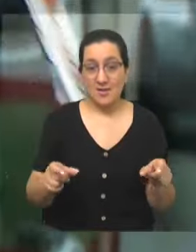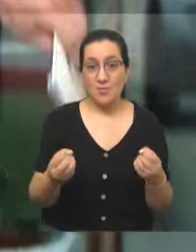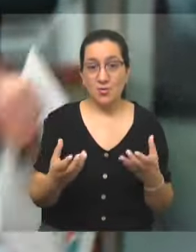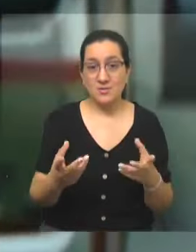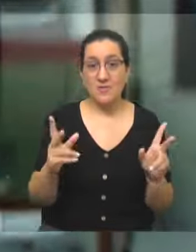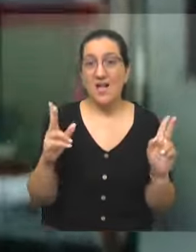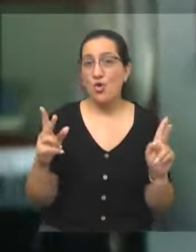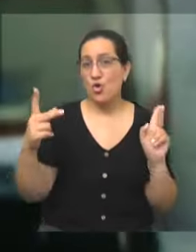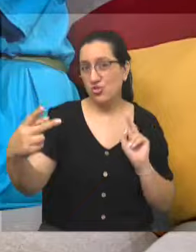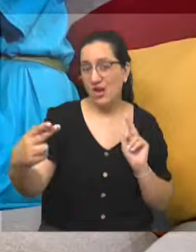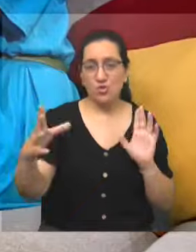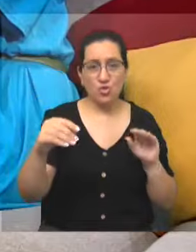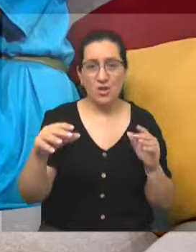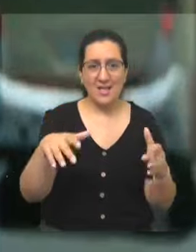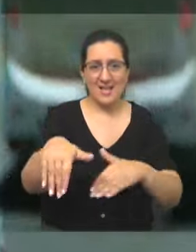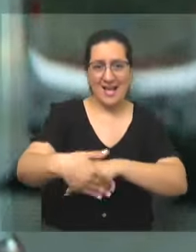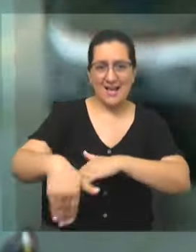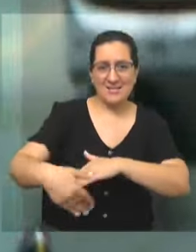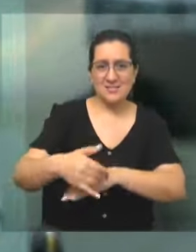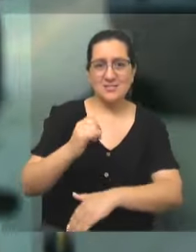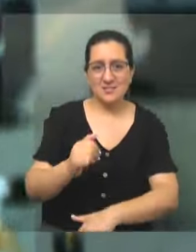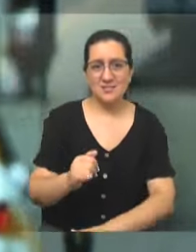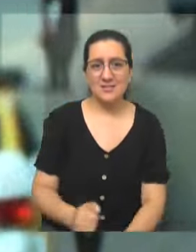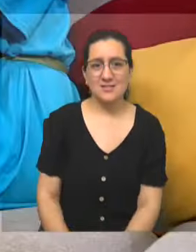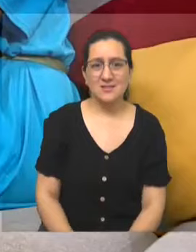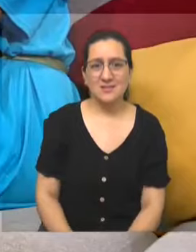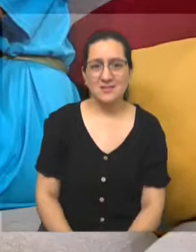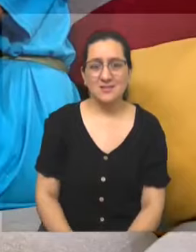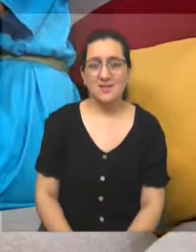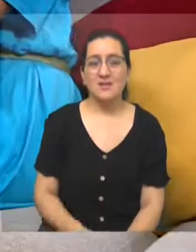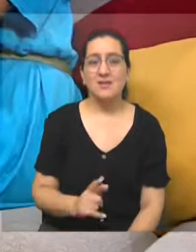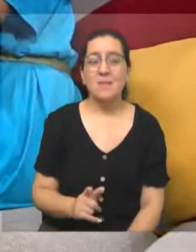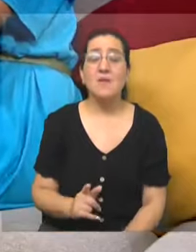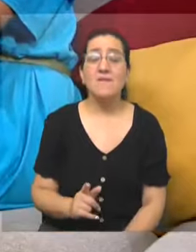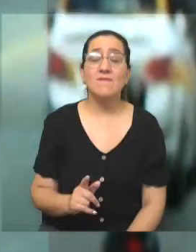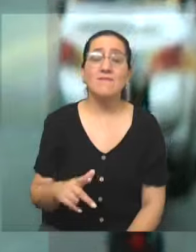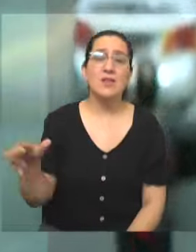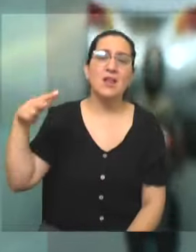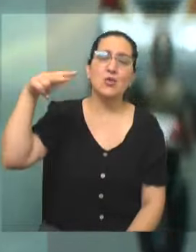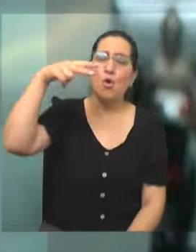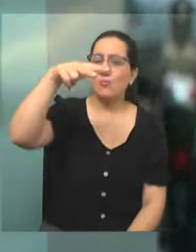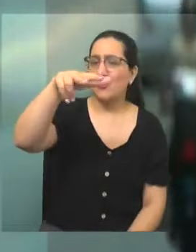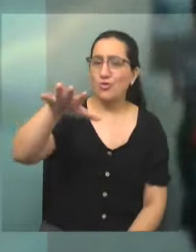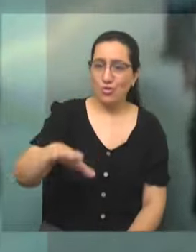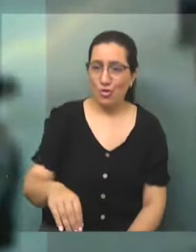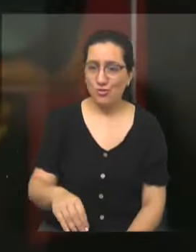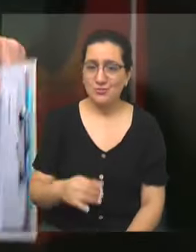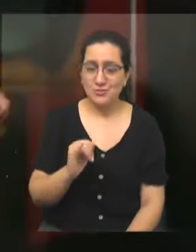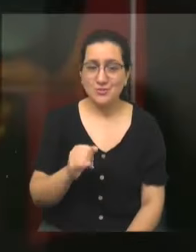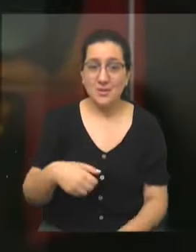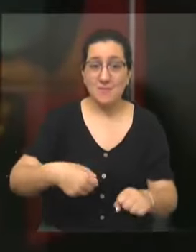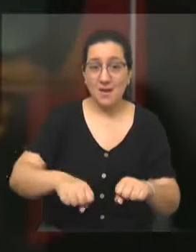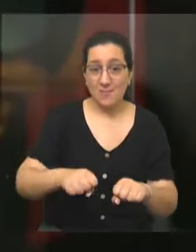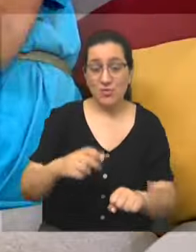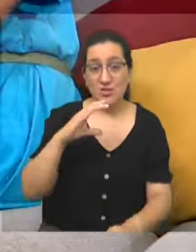cortar toda la zona hay que cortarla. Y un helipuerto vamos a poner también. Sí, no el camino para la moto desde de